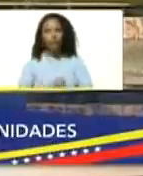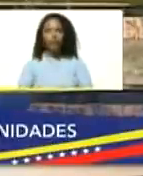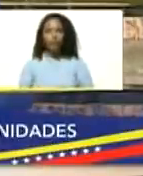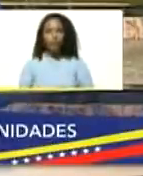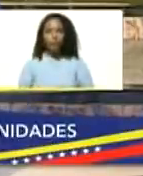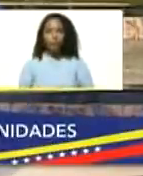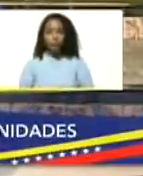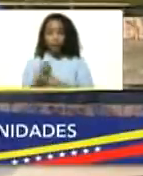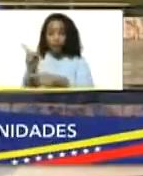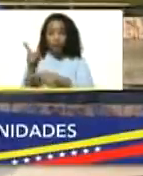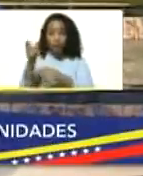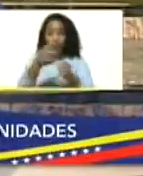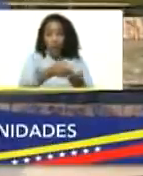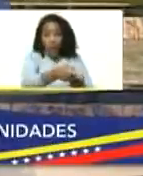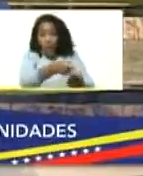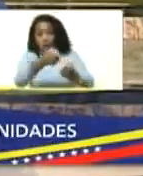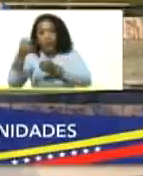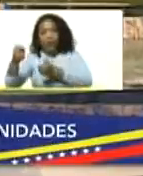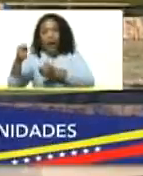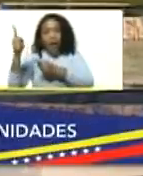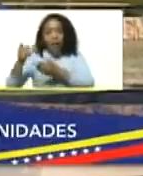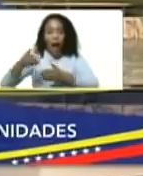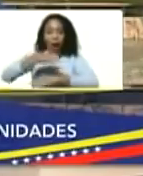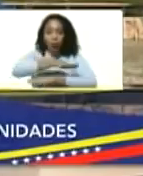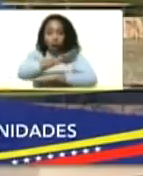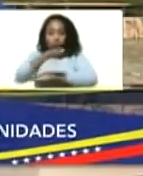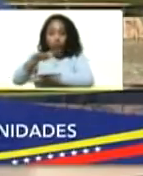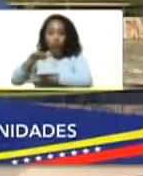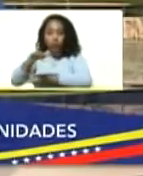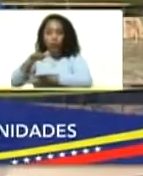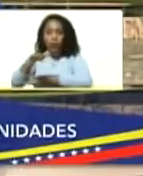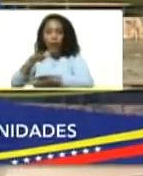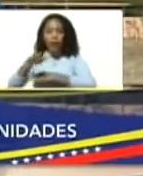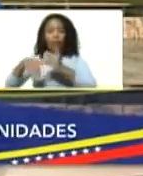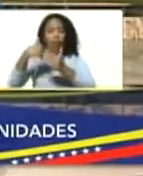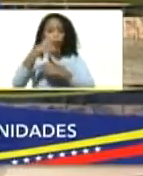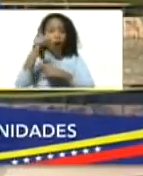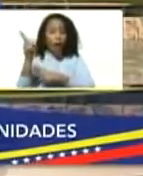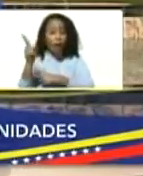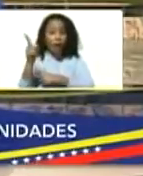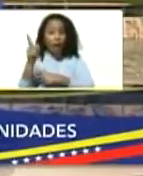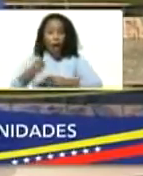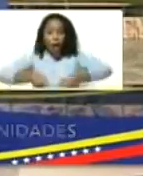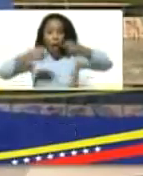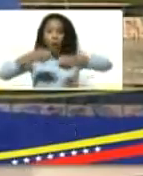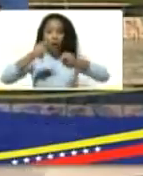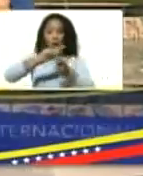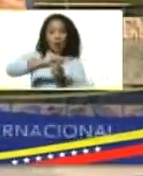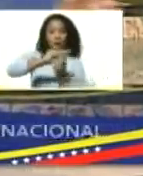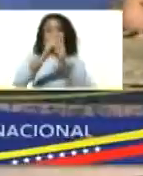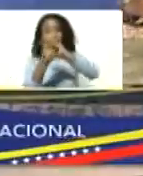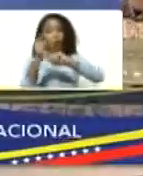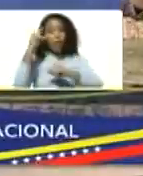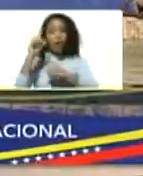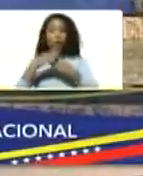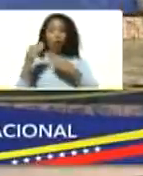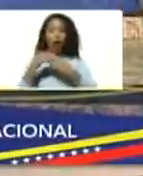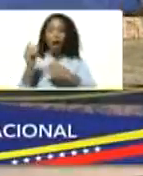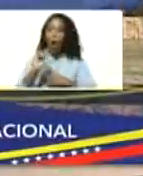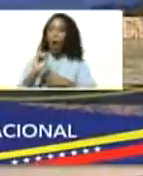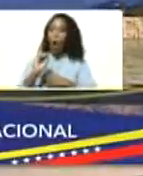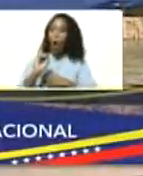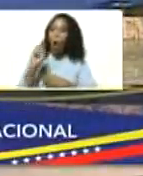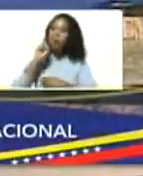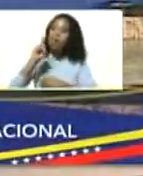y ellos lo sacan allí al puerto y luego los mercados pasado en el cambio del día a dólar o miento